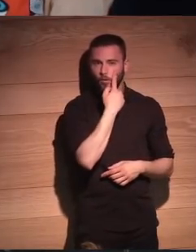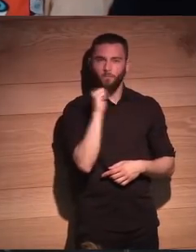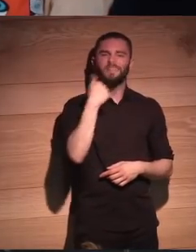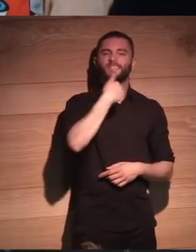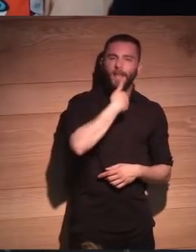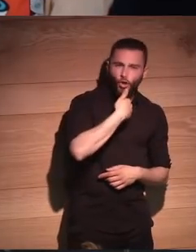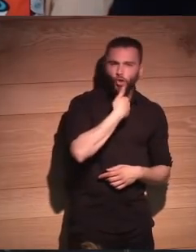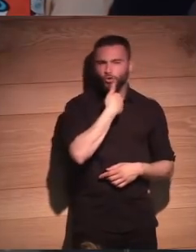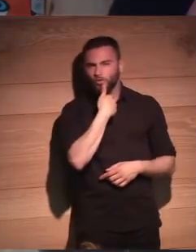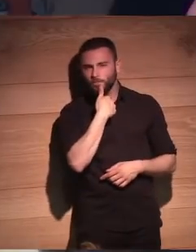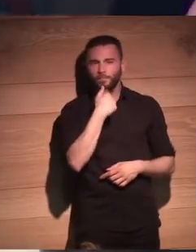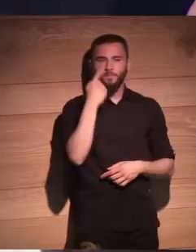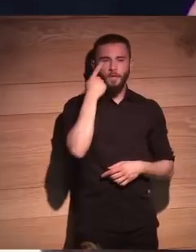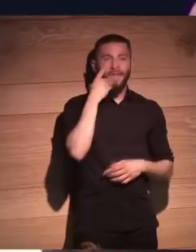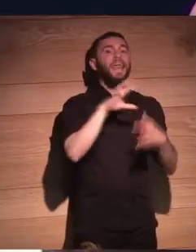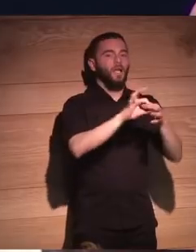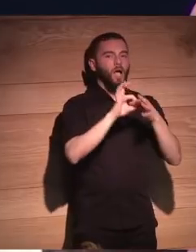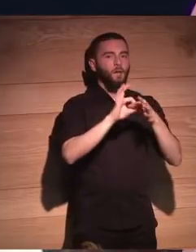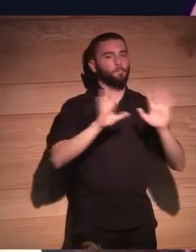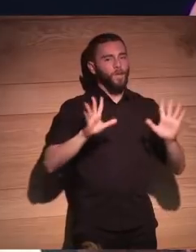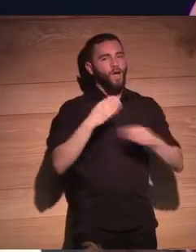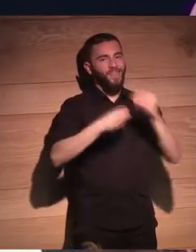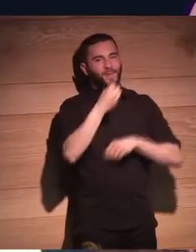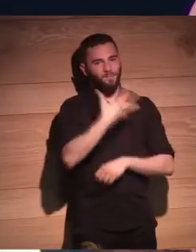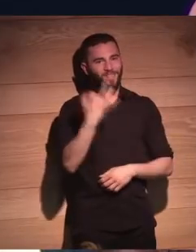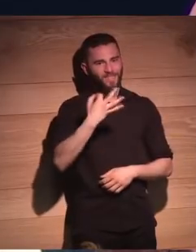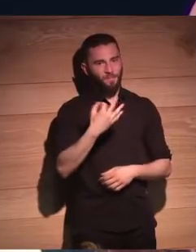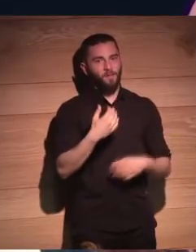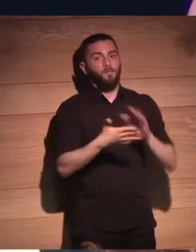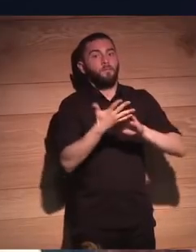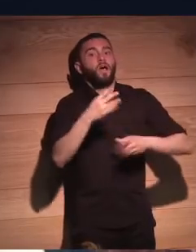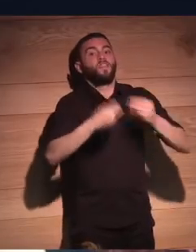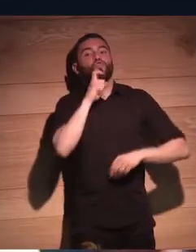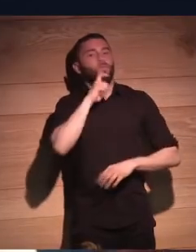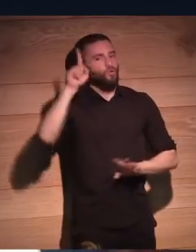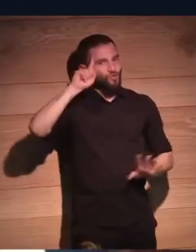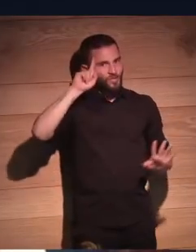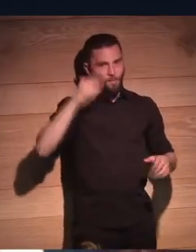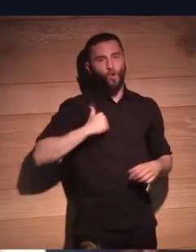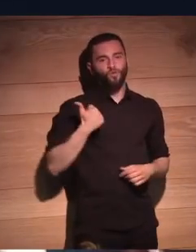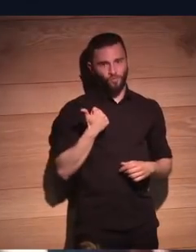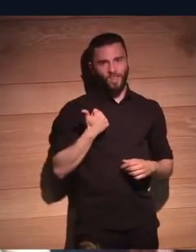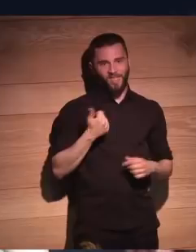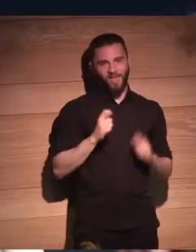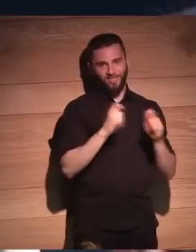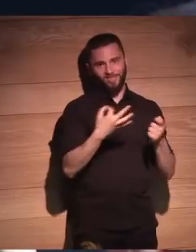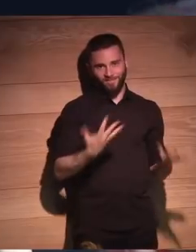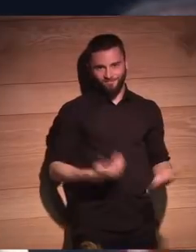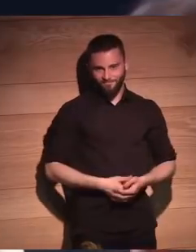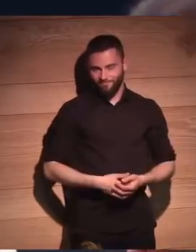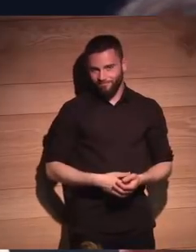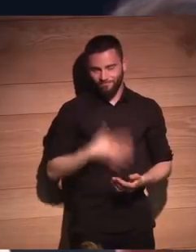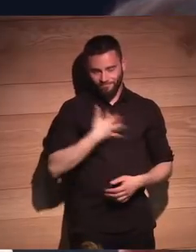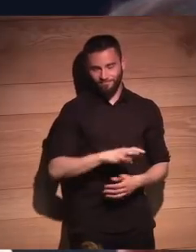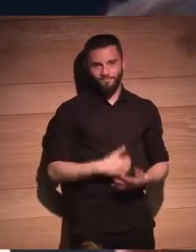como, a ver, encaja. La cosa es que lo tiene que hacer bien, no sabemos cómo lo va a hacer, pero yo creo que se le puede dar una oportunidad. No